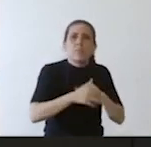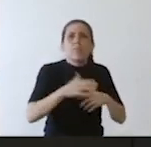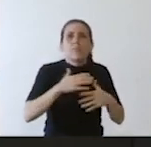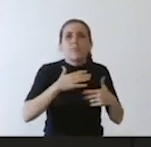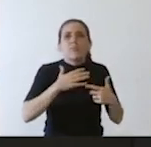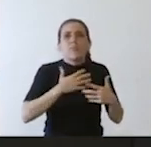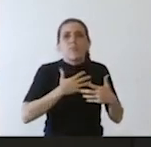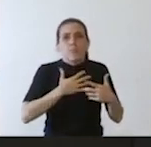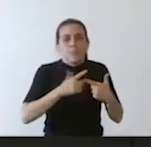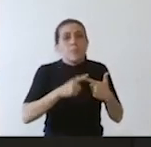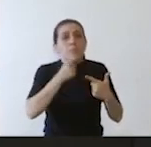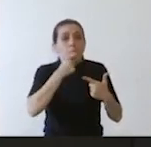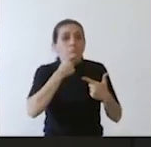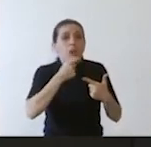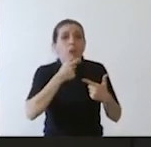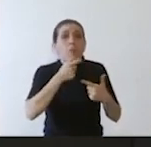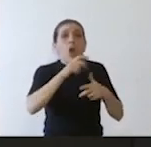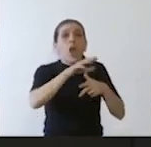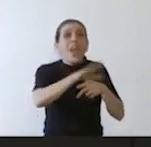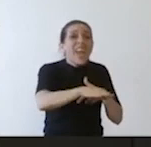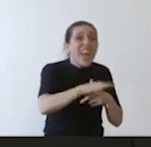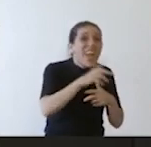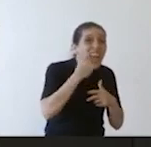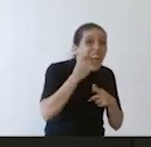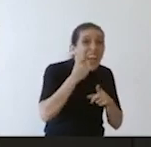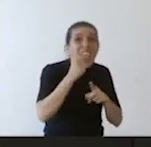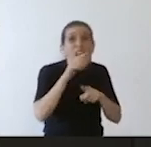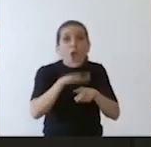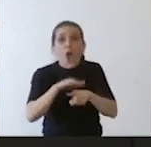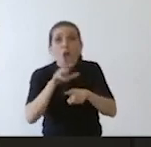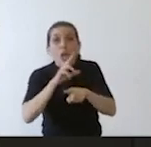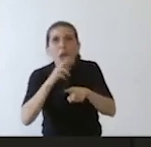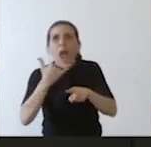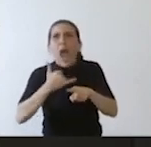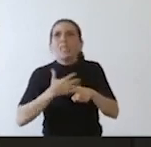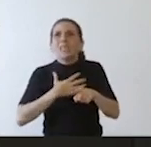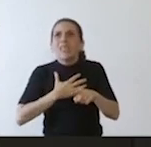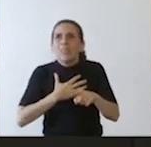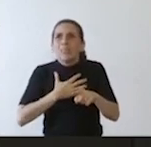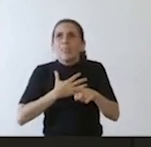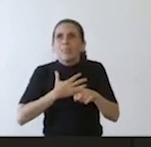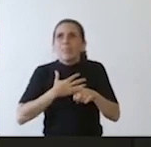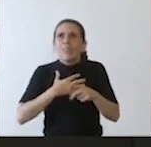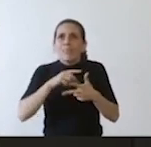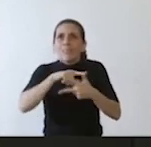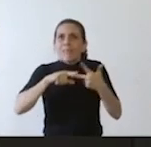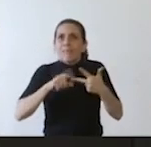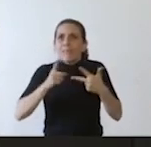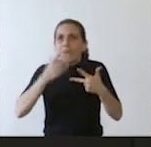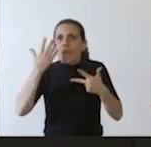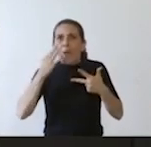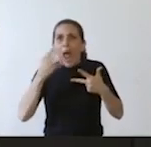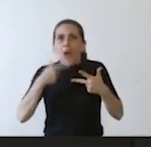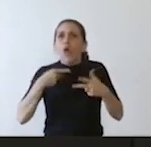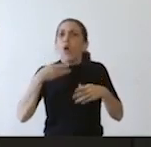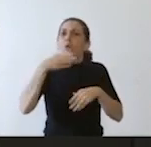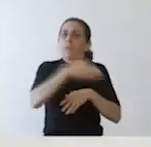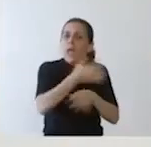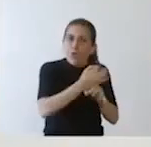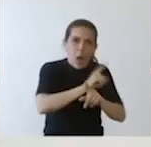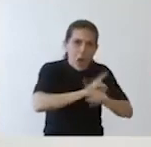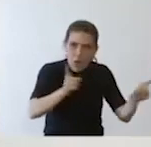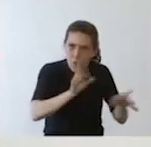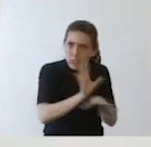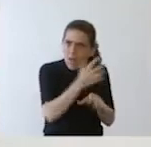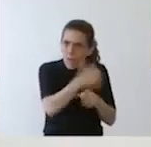que si algún niño, alguna niña tiene síntomas respiratorios no asista a la escuela, volver a recordar que quienes vuelven